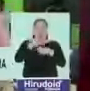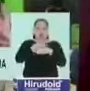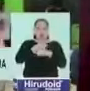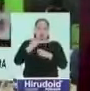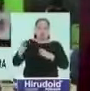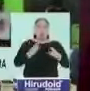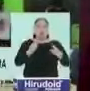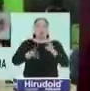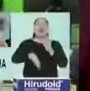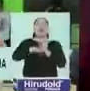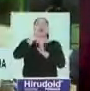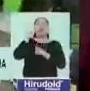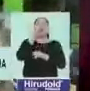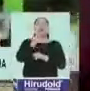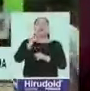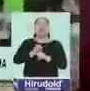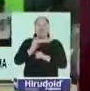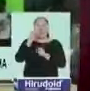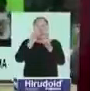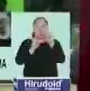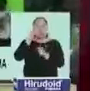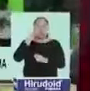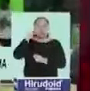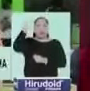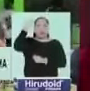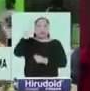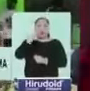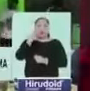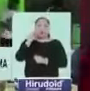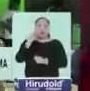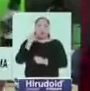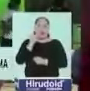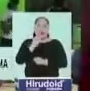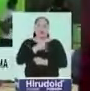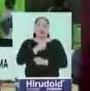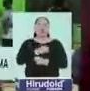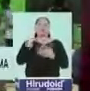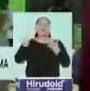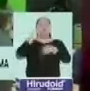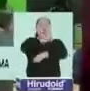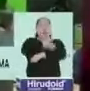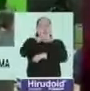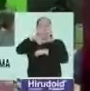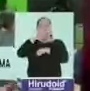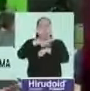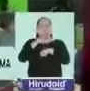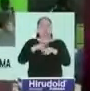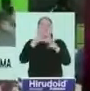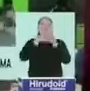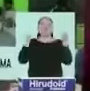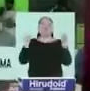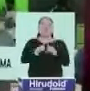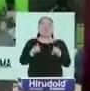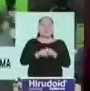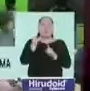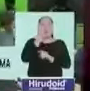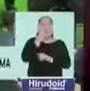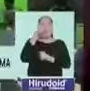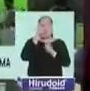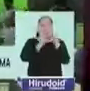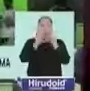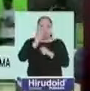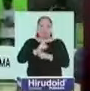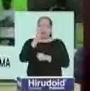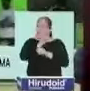hacer esta promoción que está invocando el presidente Francisco Sagasti. El mismo Sagasti ha afirmado que la lentitud en la inmunización en las